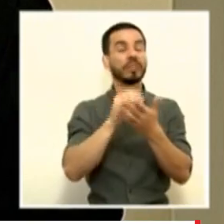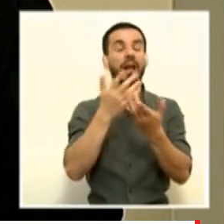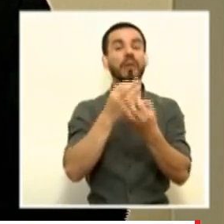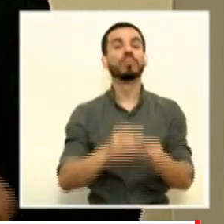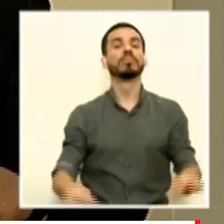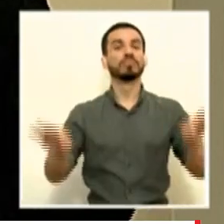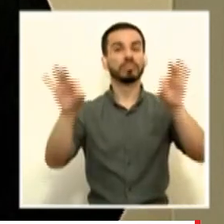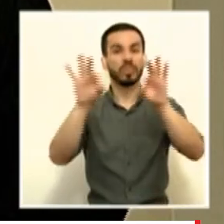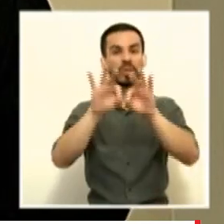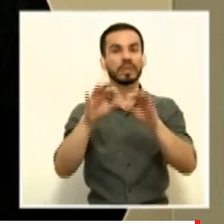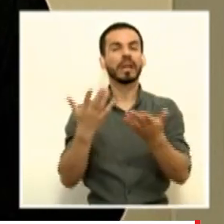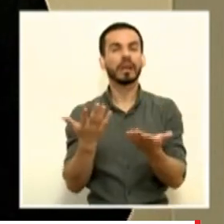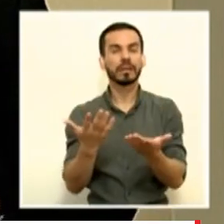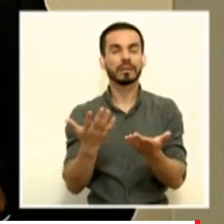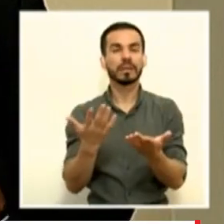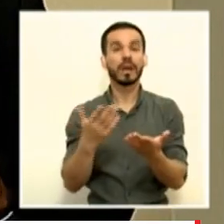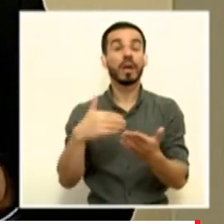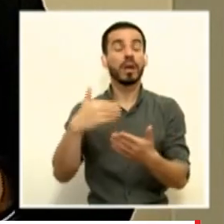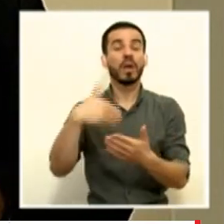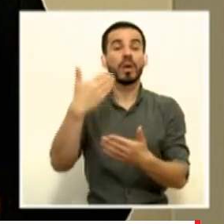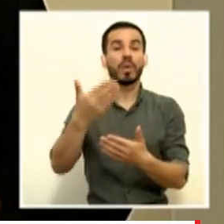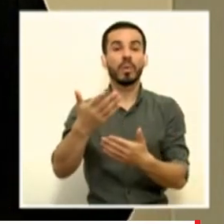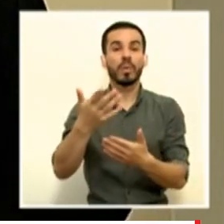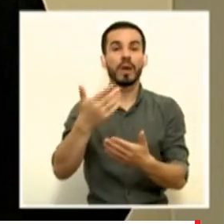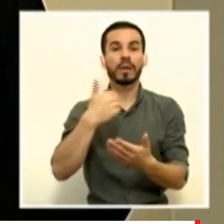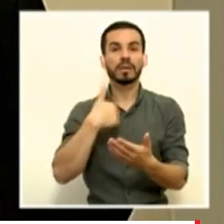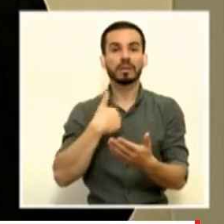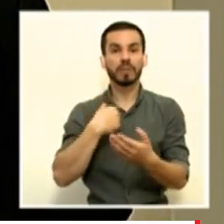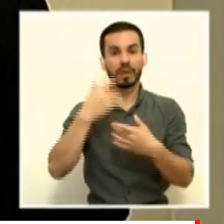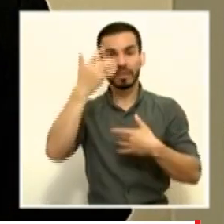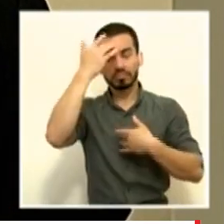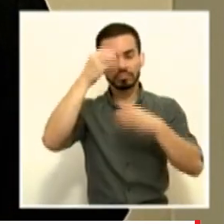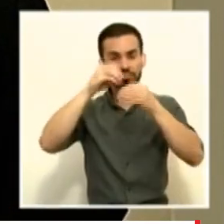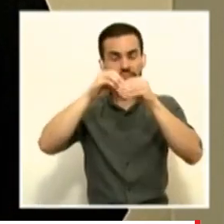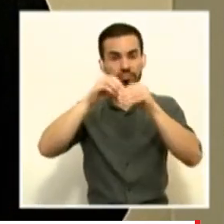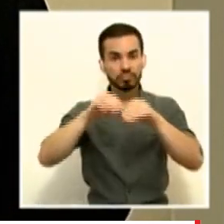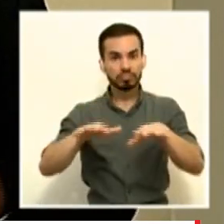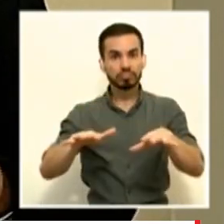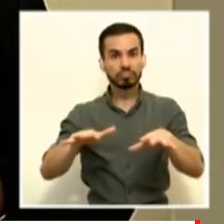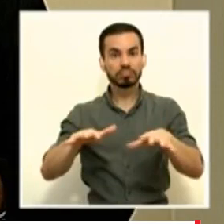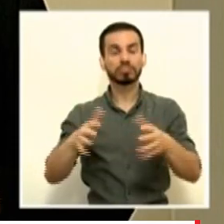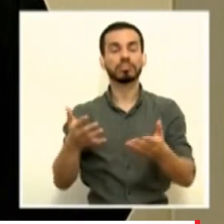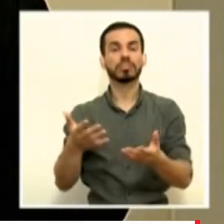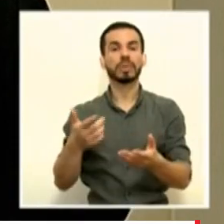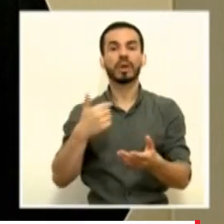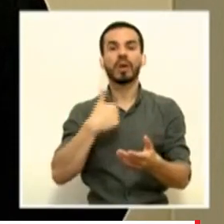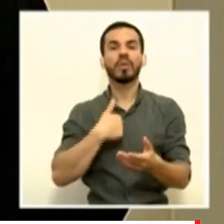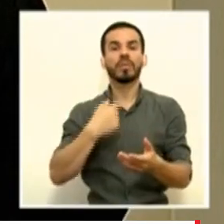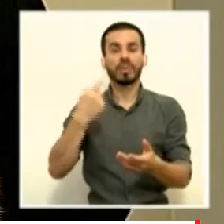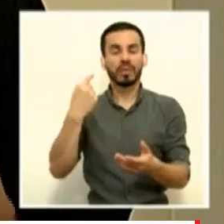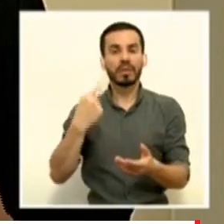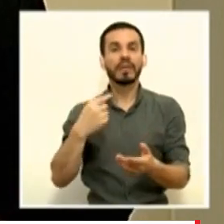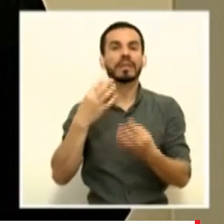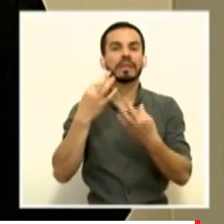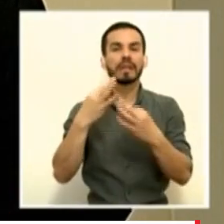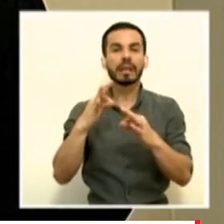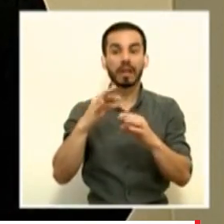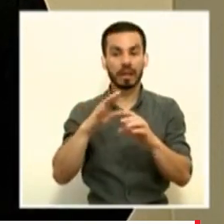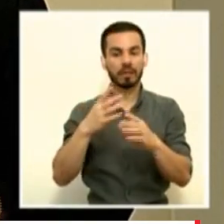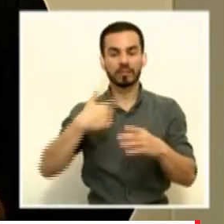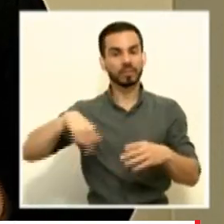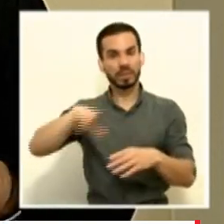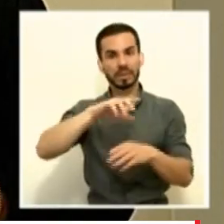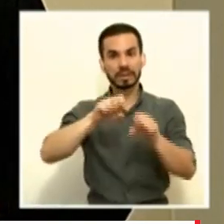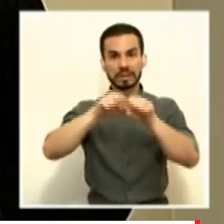ministro en varias ocasiones, cuando hay una epidemia o una pandemia, uno tiene que tratar, como sistema de